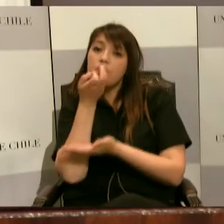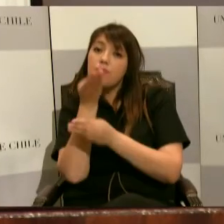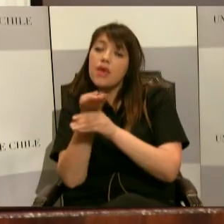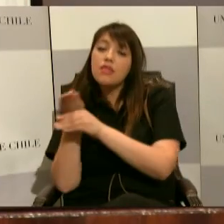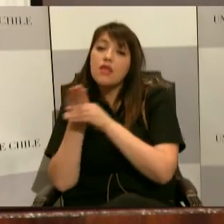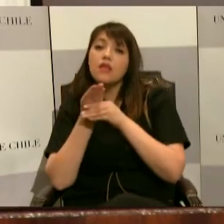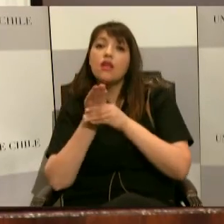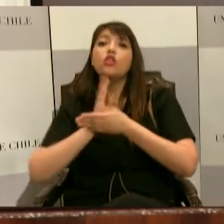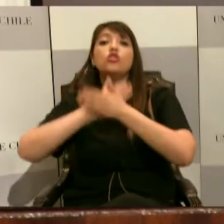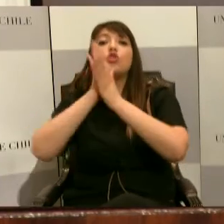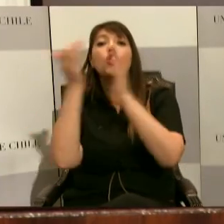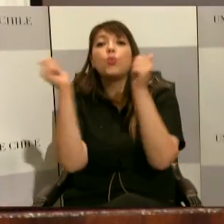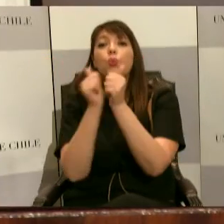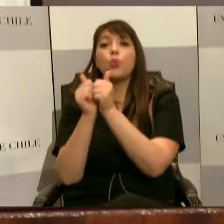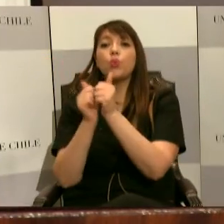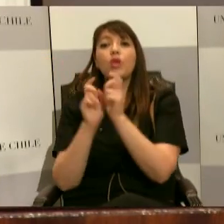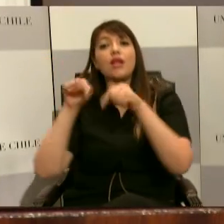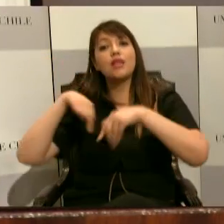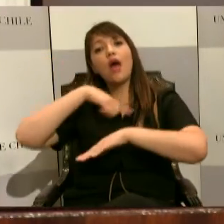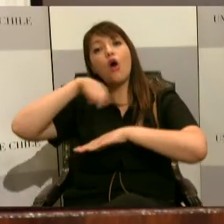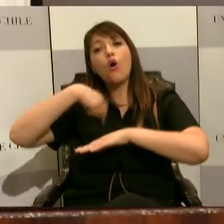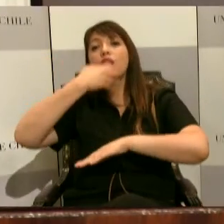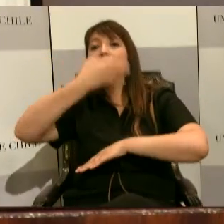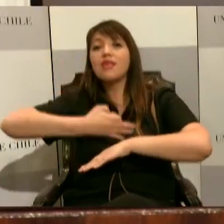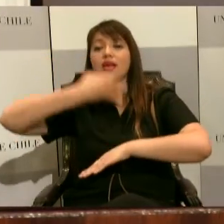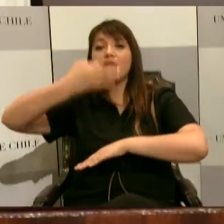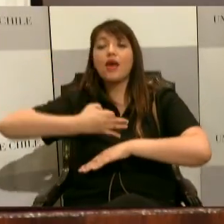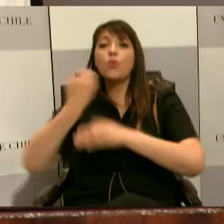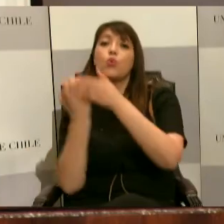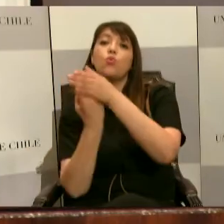que todos juntos en esta hora declaremos